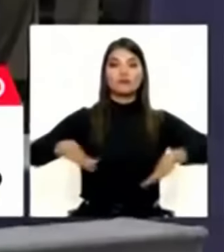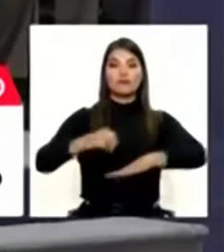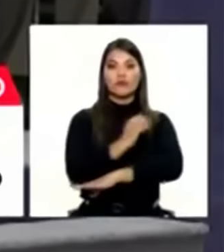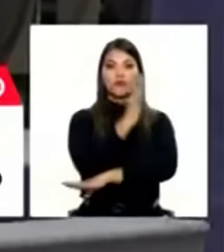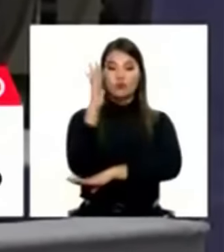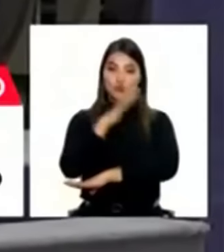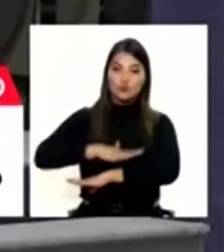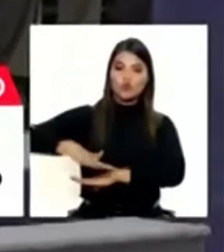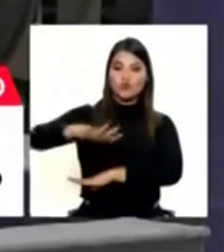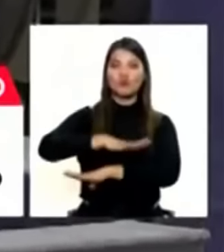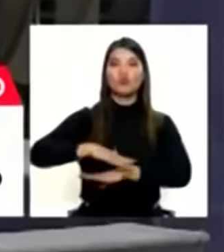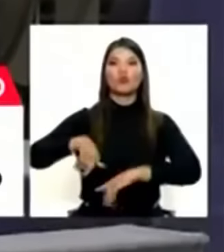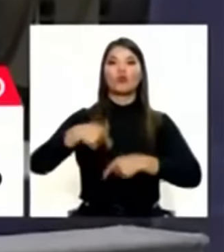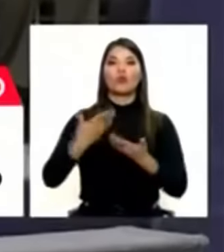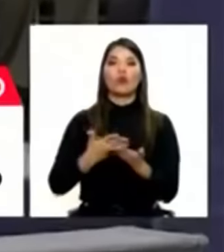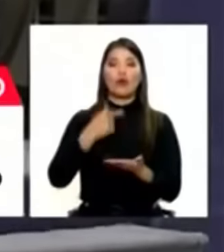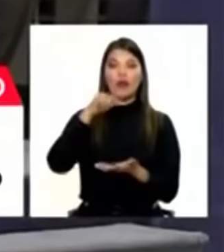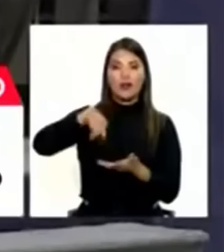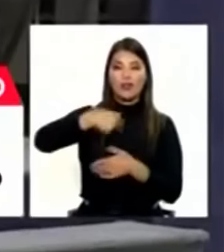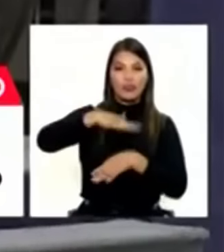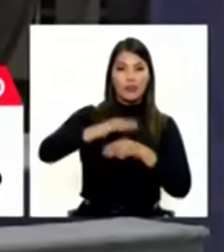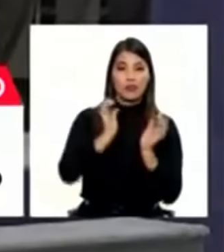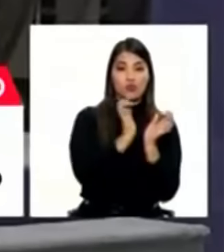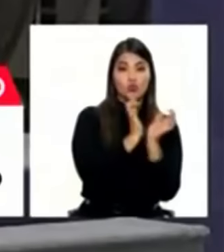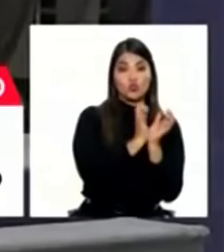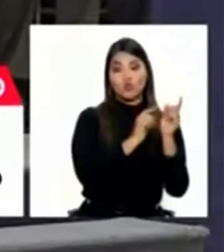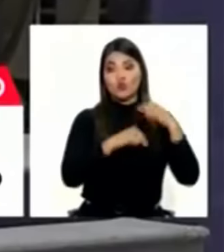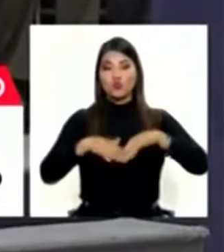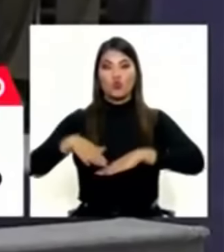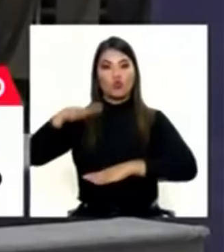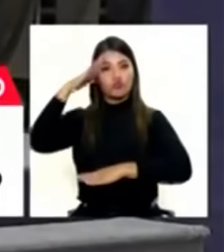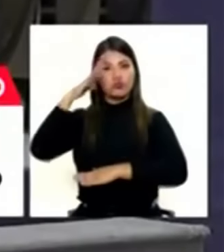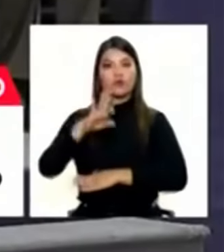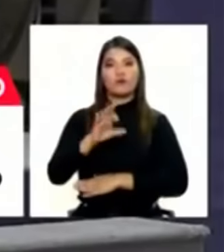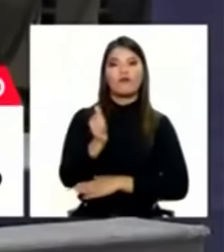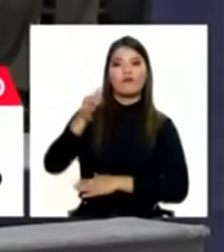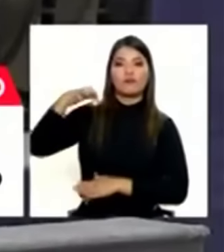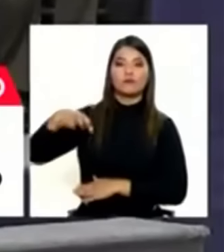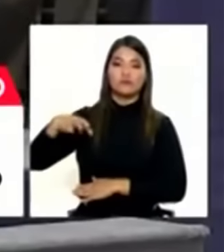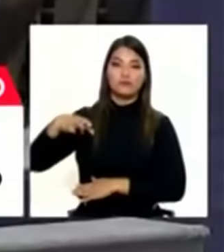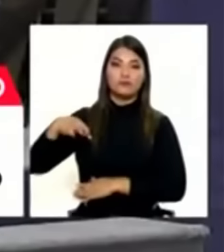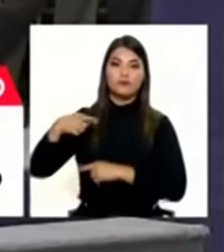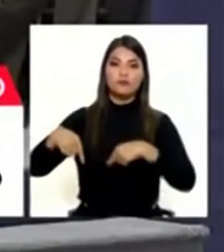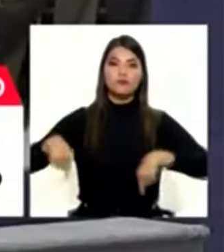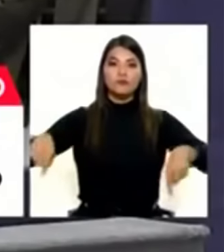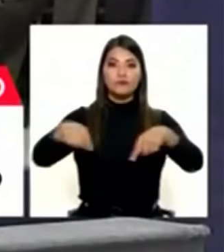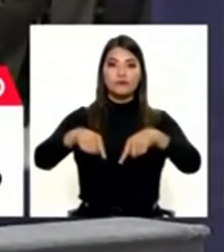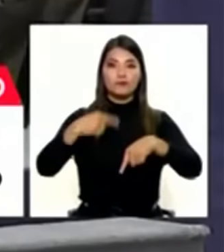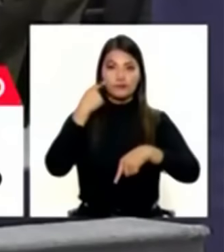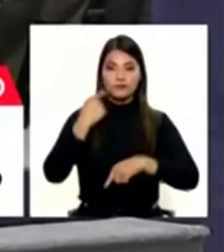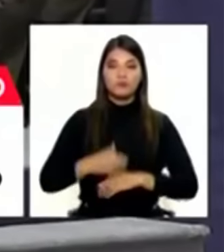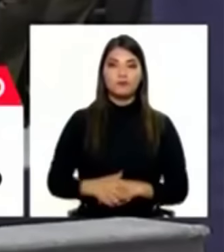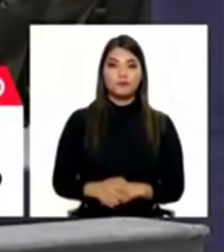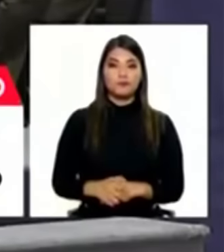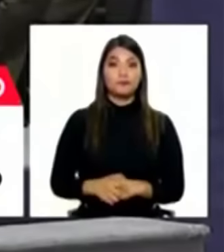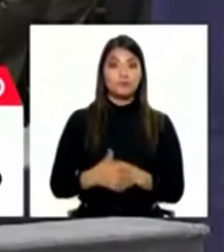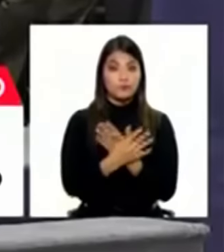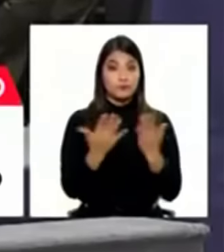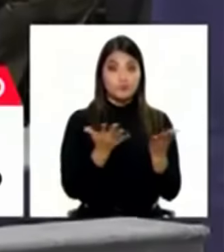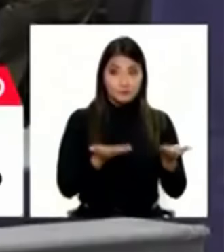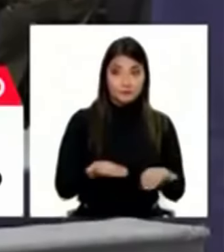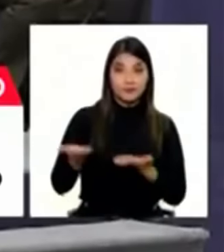de Armas de la Base Aérea de la Fuerza Aérea del Perú, acá en Las Palmas Surco. A